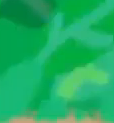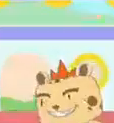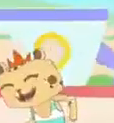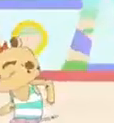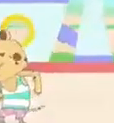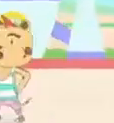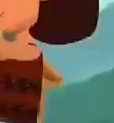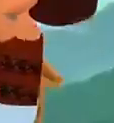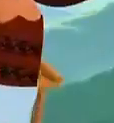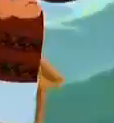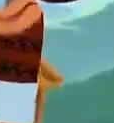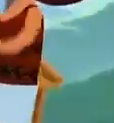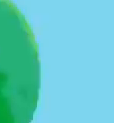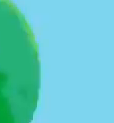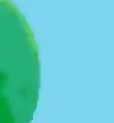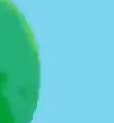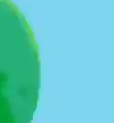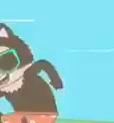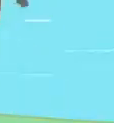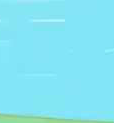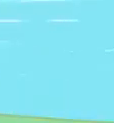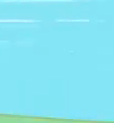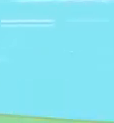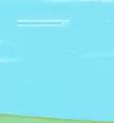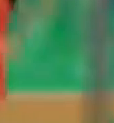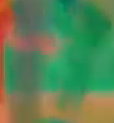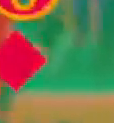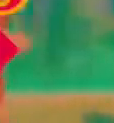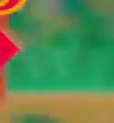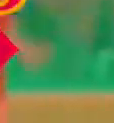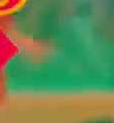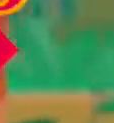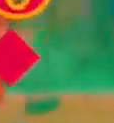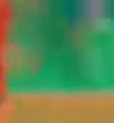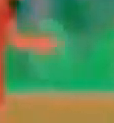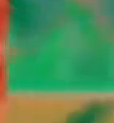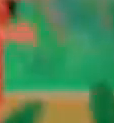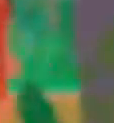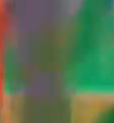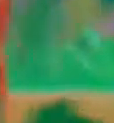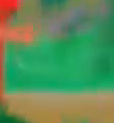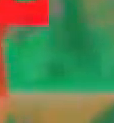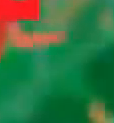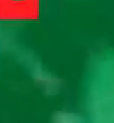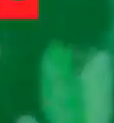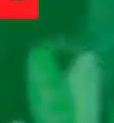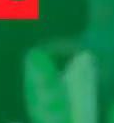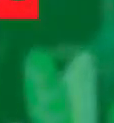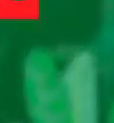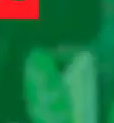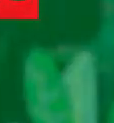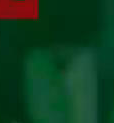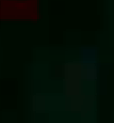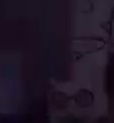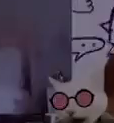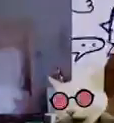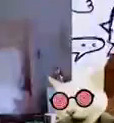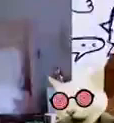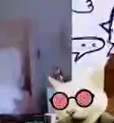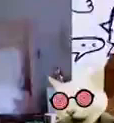llenos de aprendizaje. Y muchas aventuras por descubrir. Pronto, por Canal IP y TV Perú.